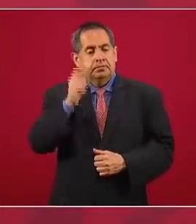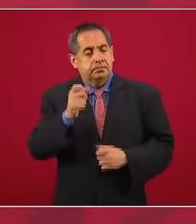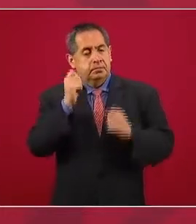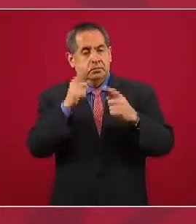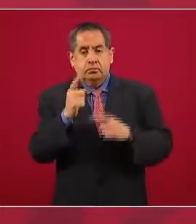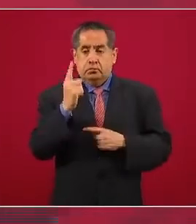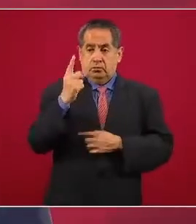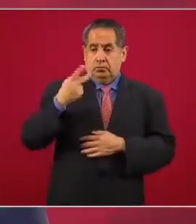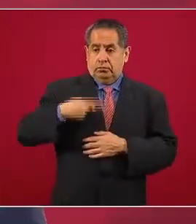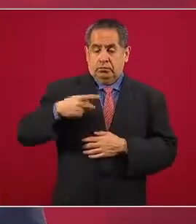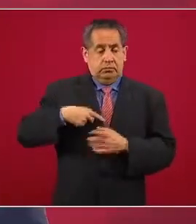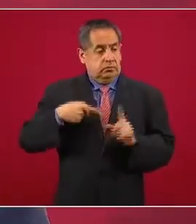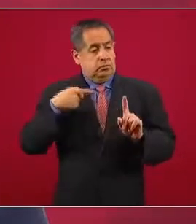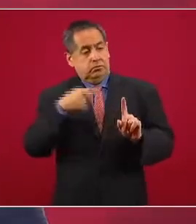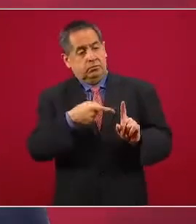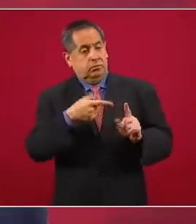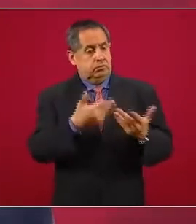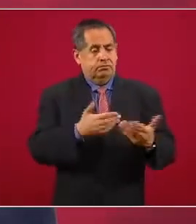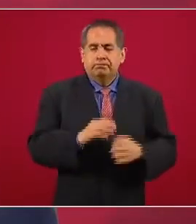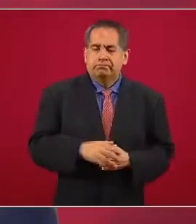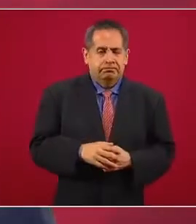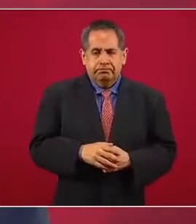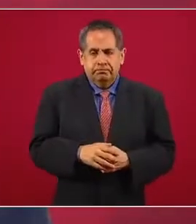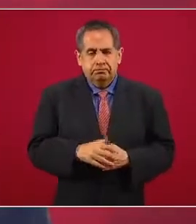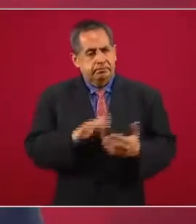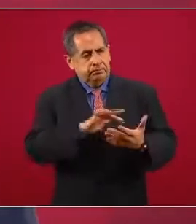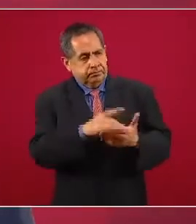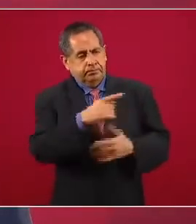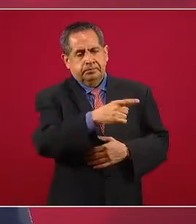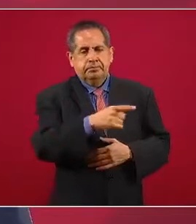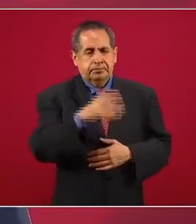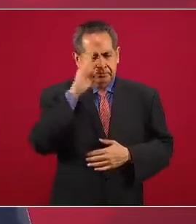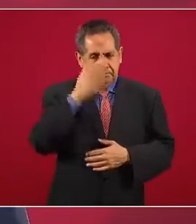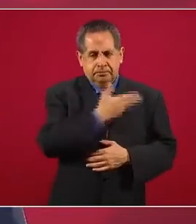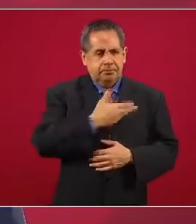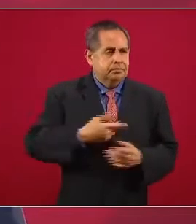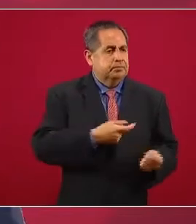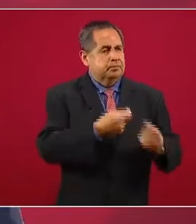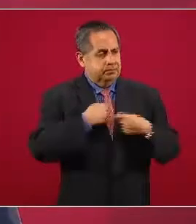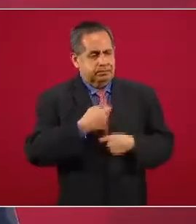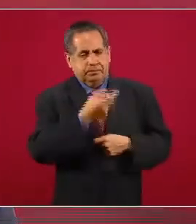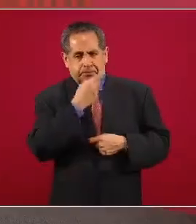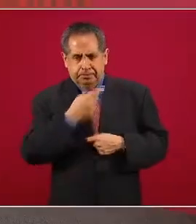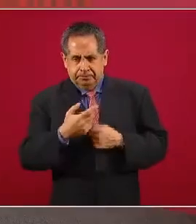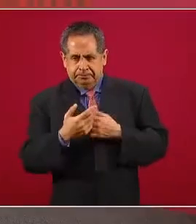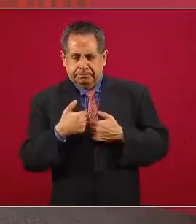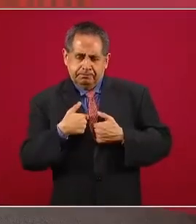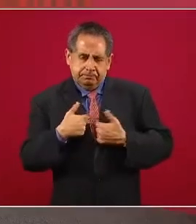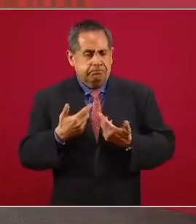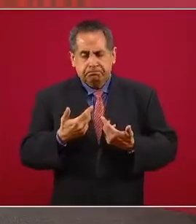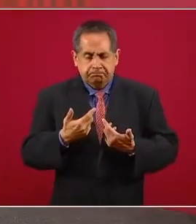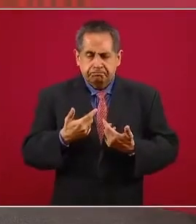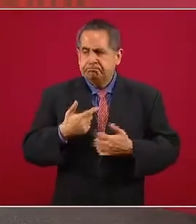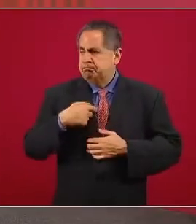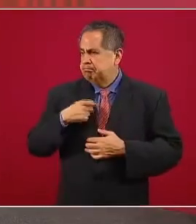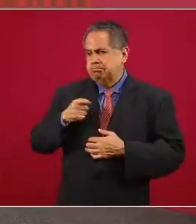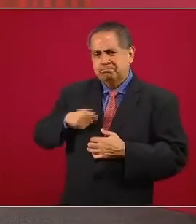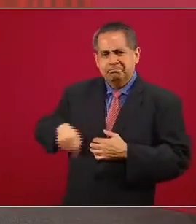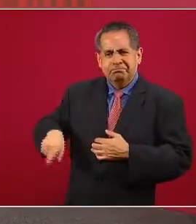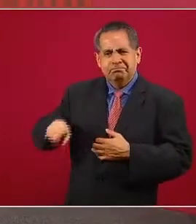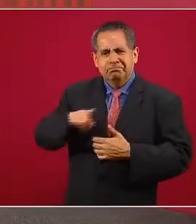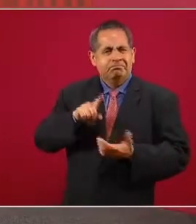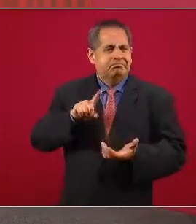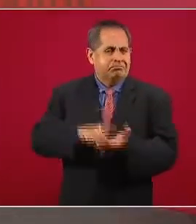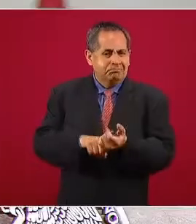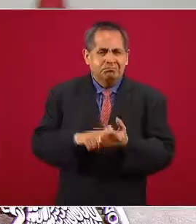una persona. Agradezco las palabras del señor presidente, pero ha sido el trabajo de